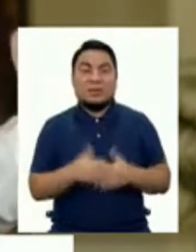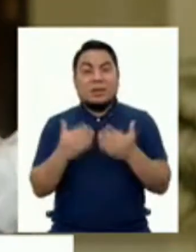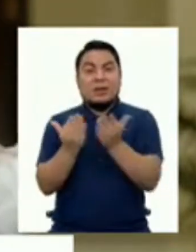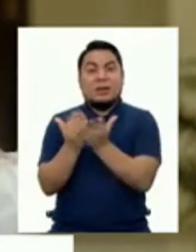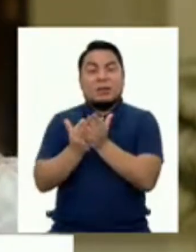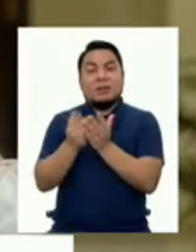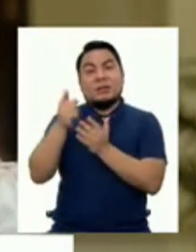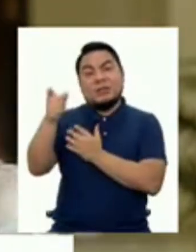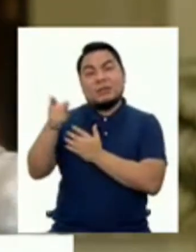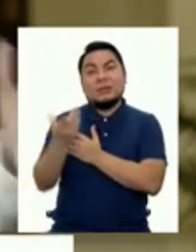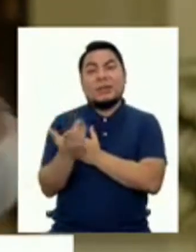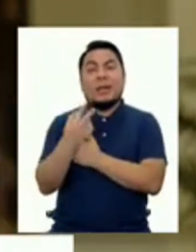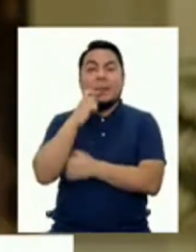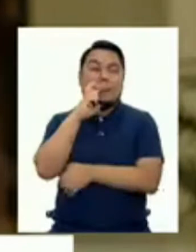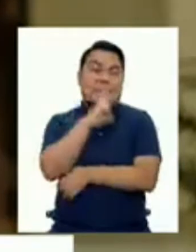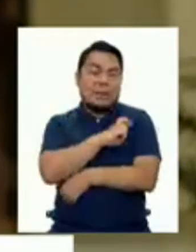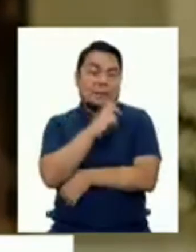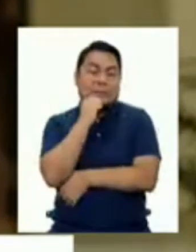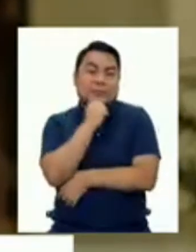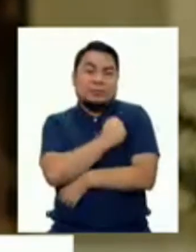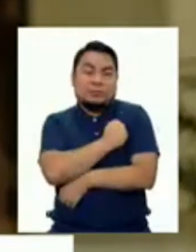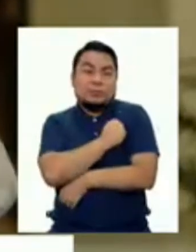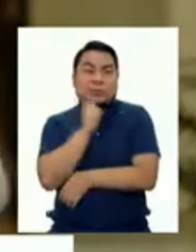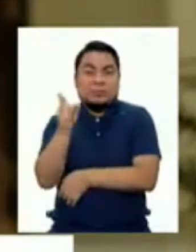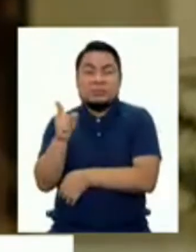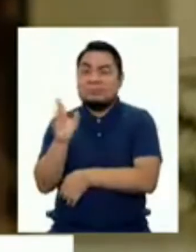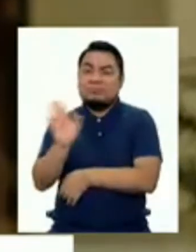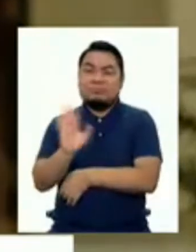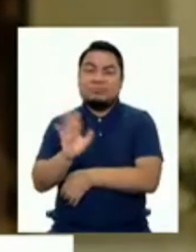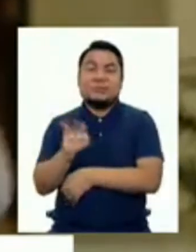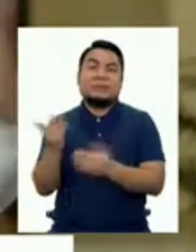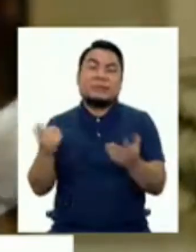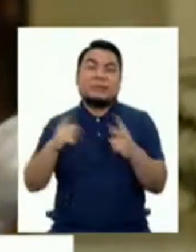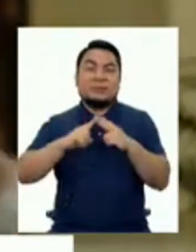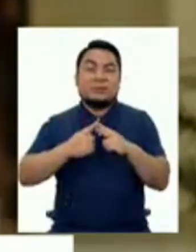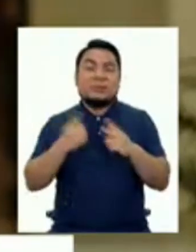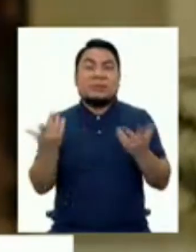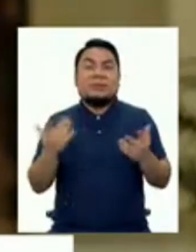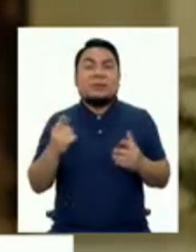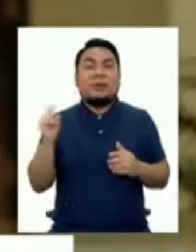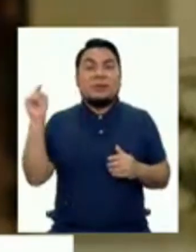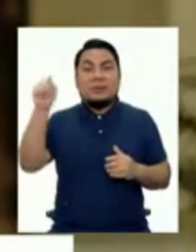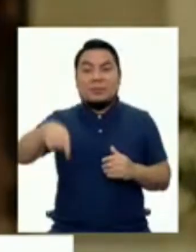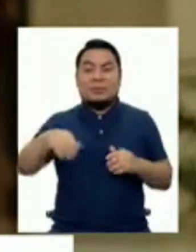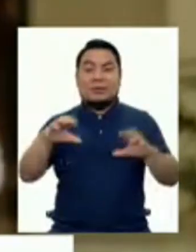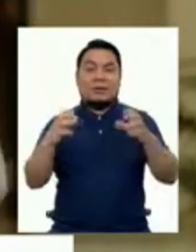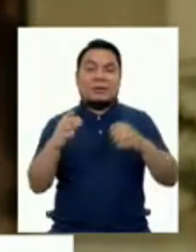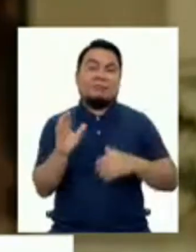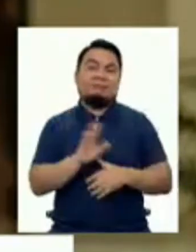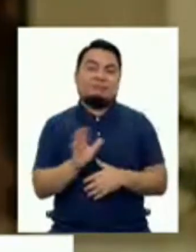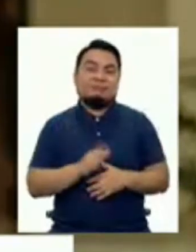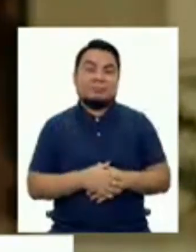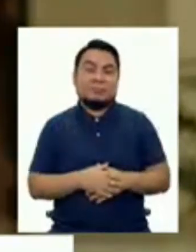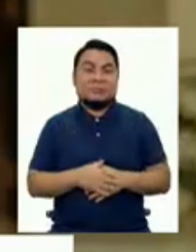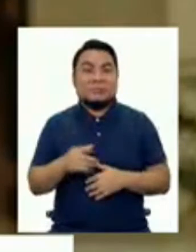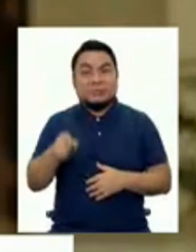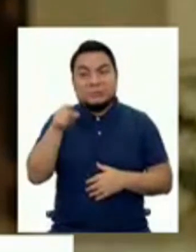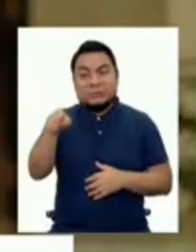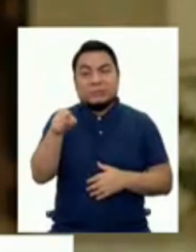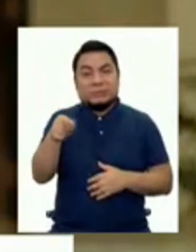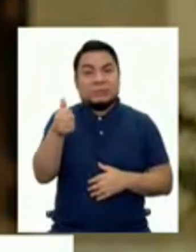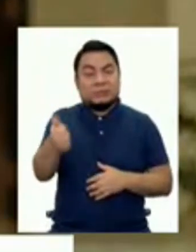de primaria, secundaria, van a reiniciar clases presenciales. Lo propio